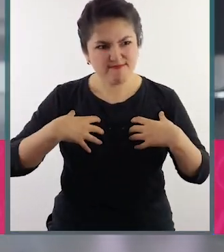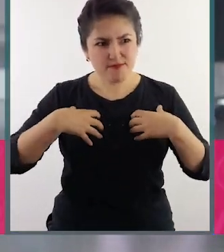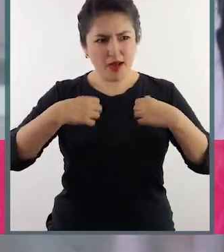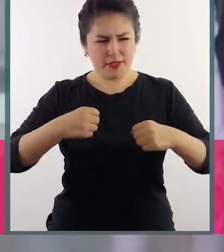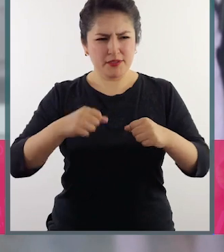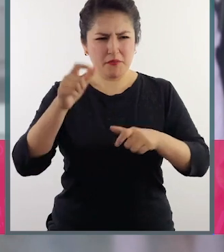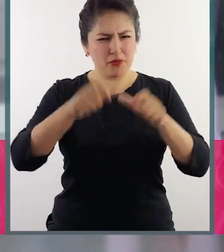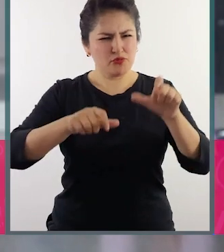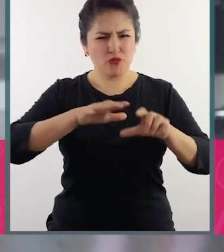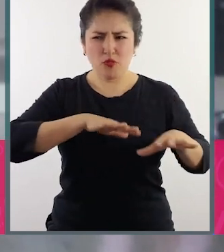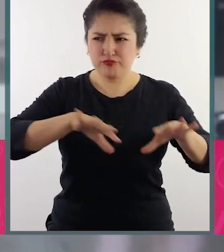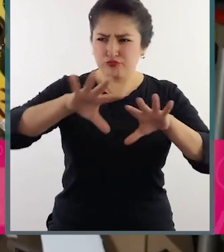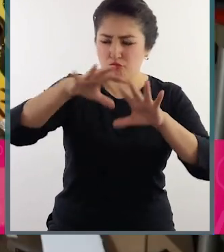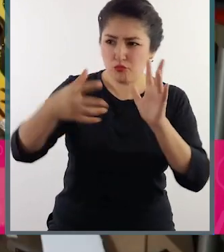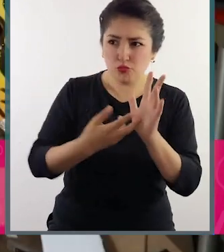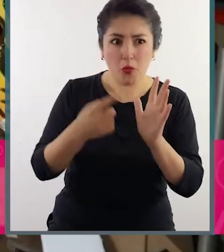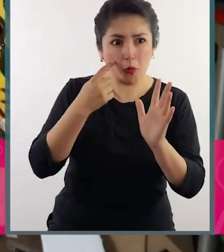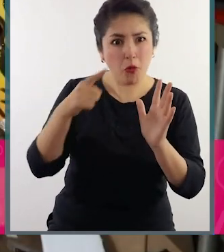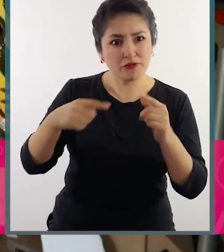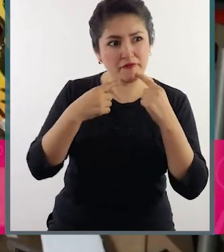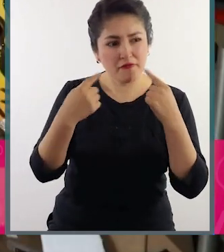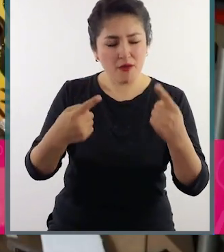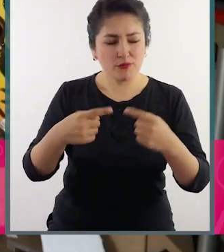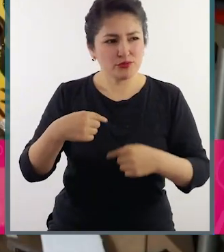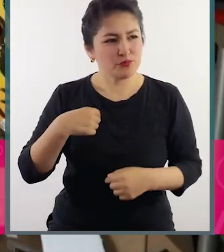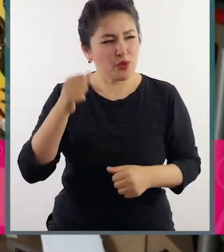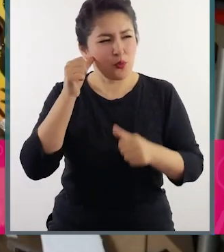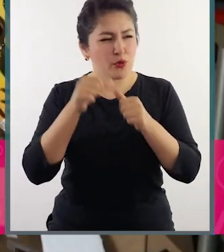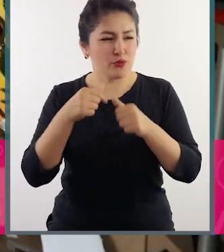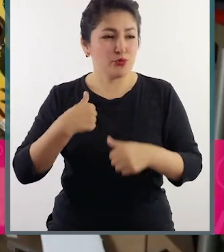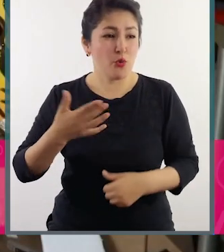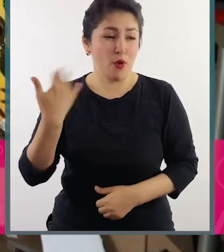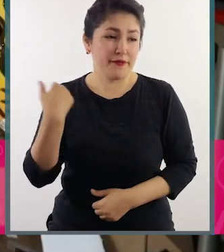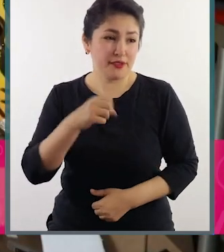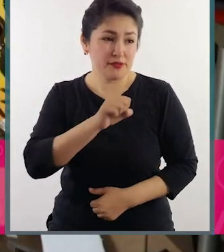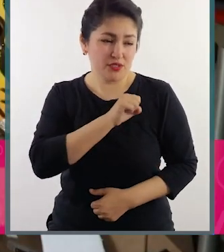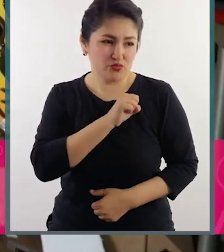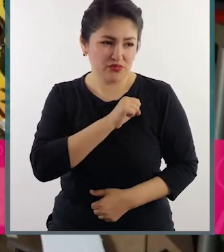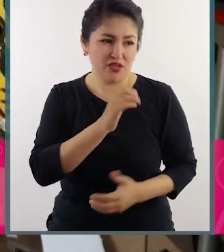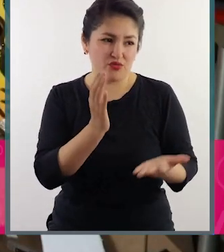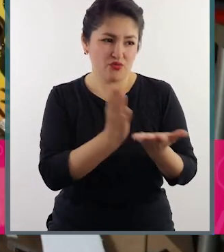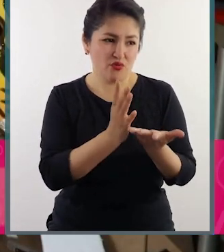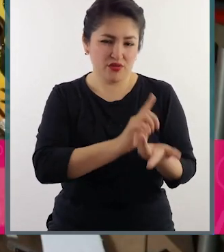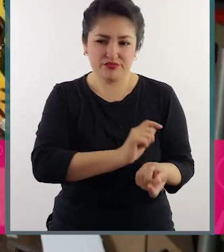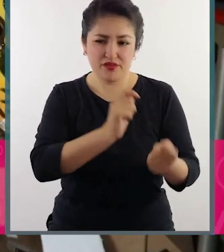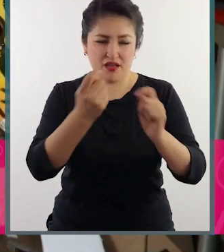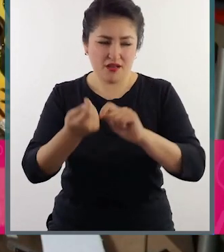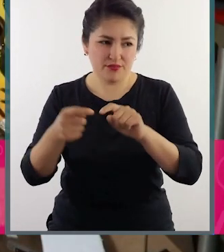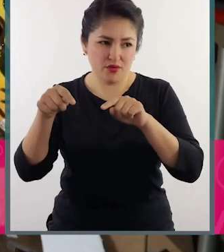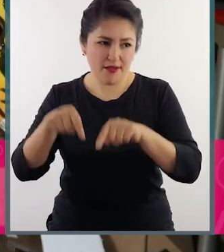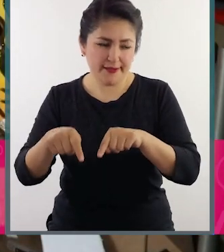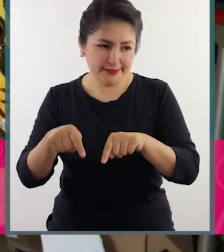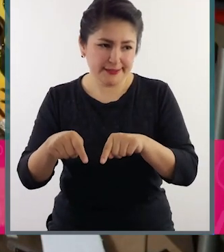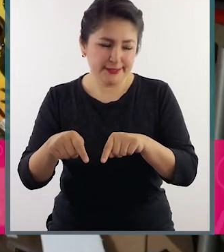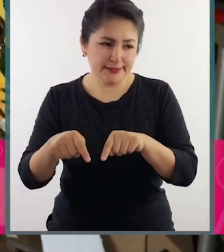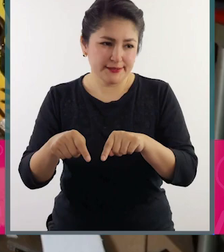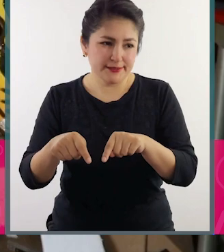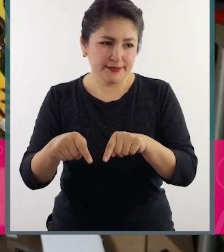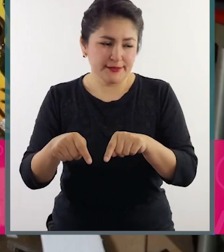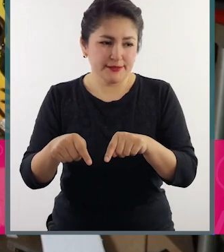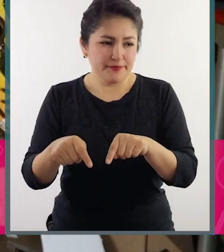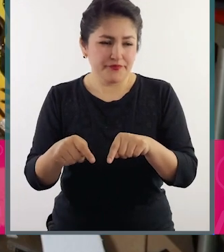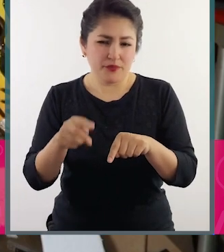en varias partes del mundo. Yo cuando inicié la secundaria me cambié de colegio y pues tuve este acercamiento